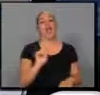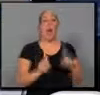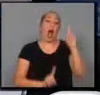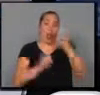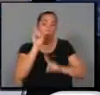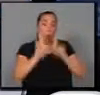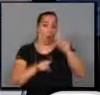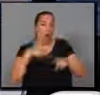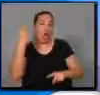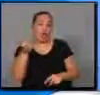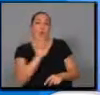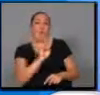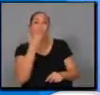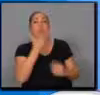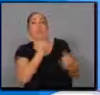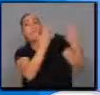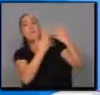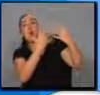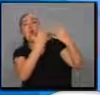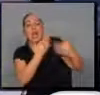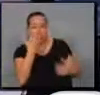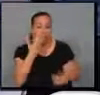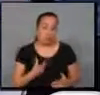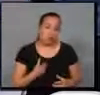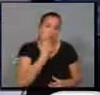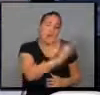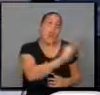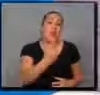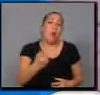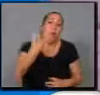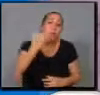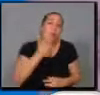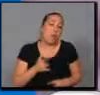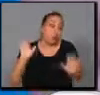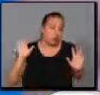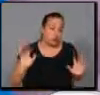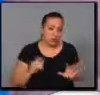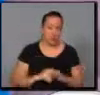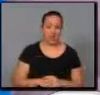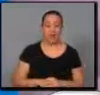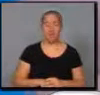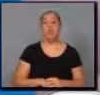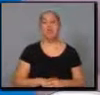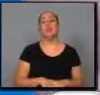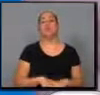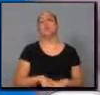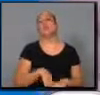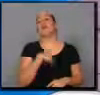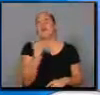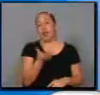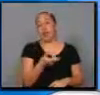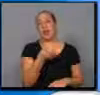¿no? Obviamente. Pero bueno, cada una tiene su librito. Bueno, acá está develado. Él le hacía de fotógrafo y lo tuvo que explicar en Twitter. Bueno,